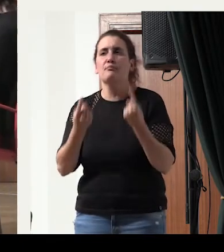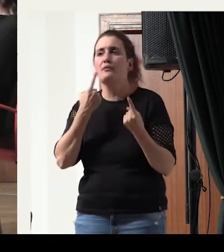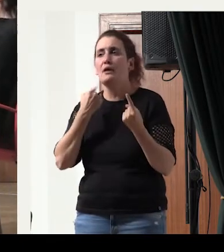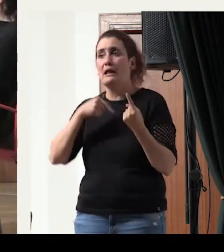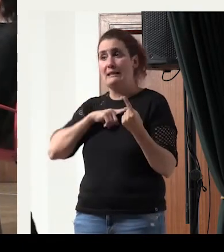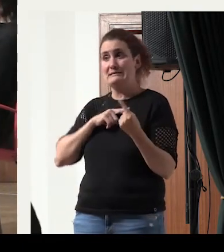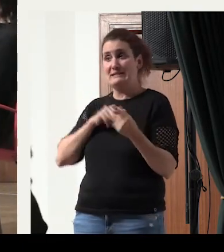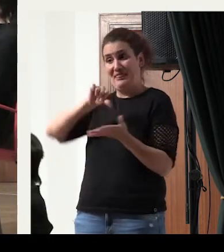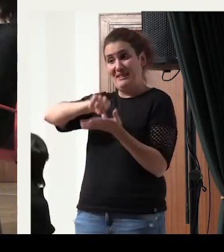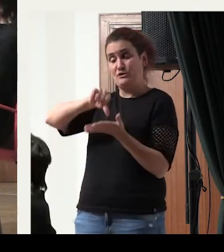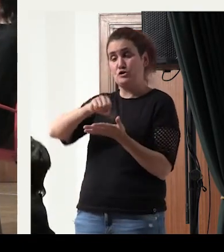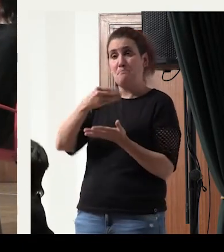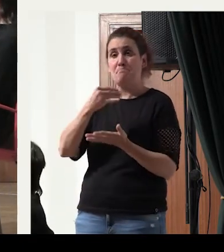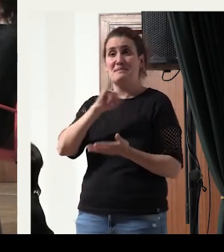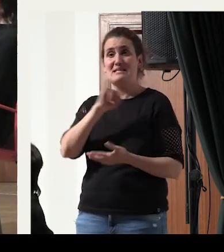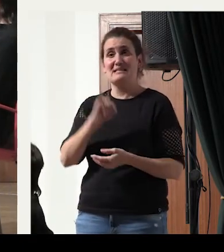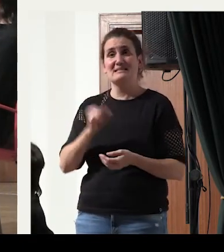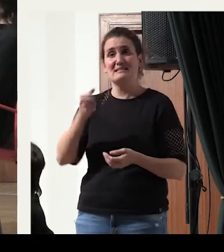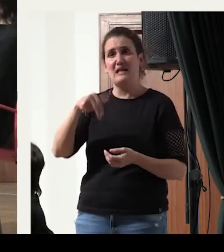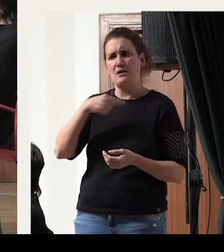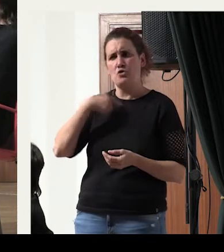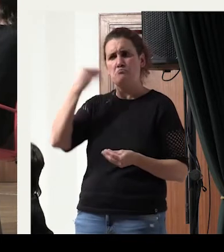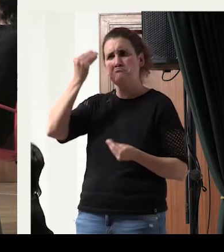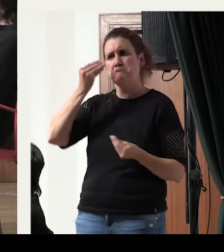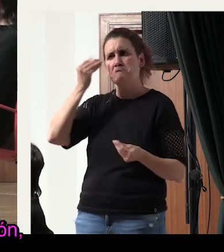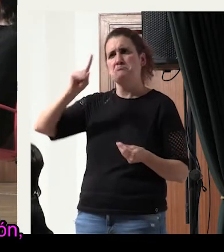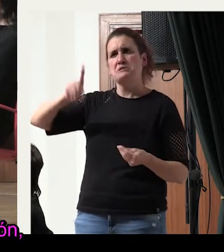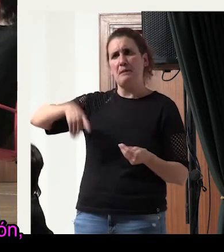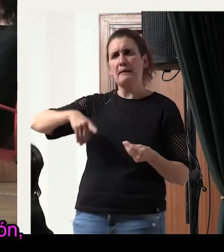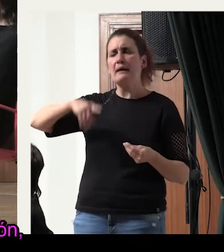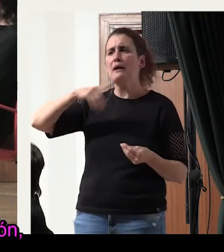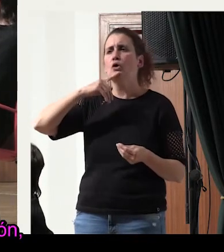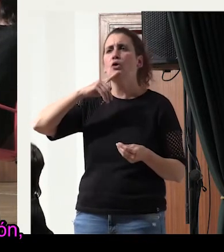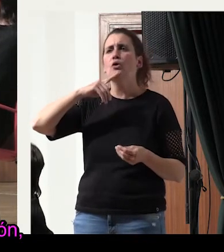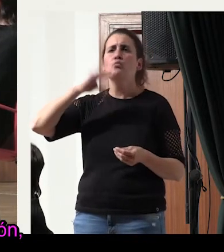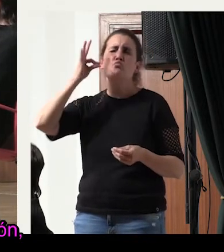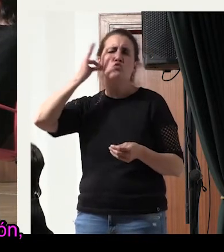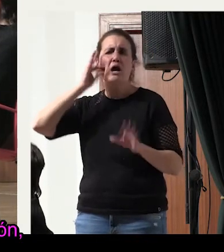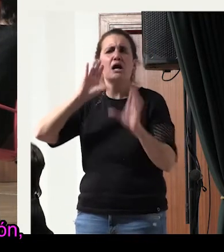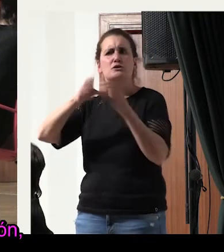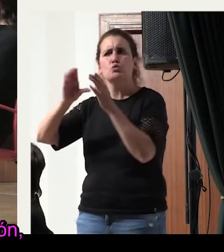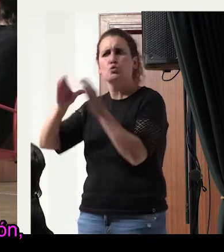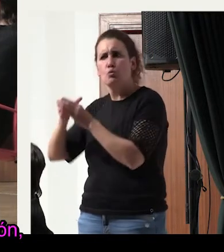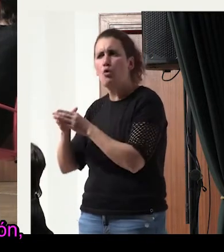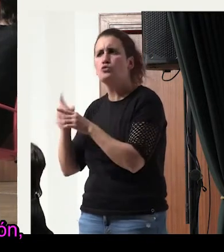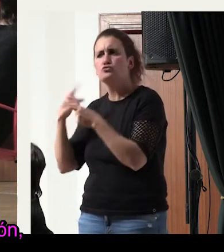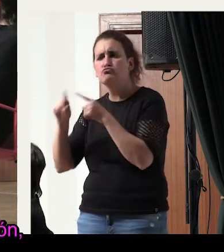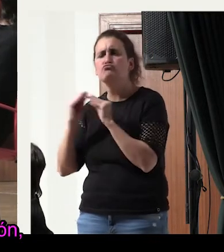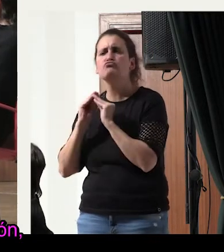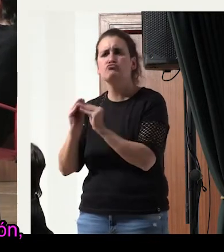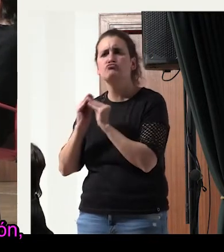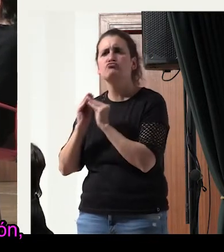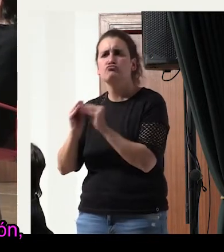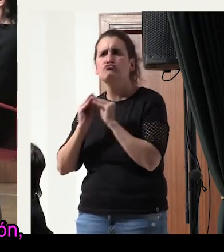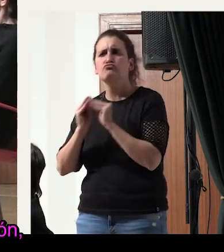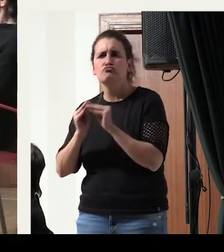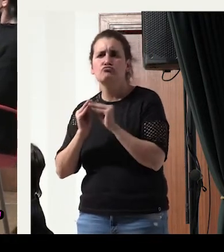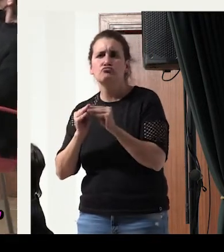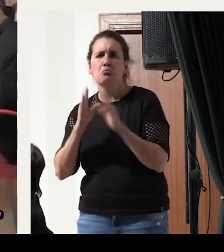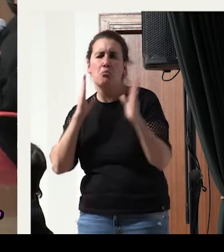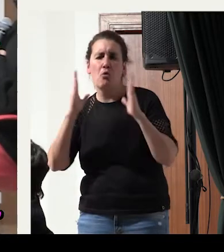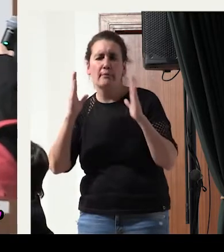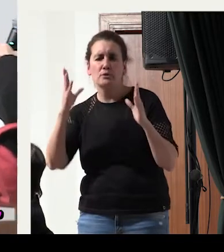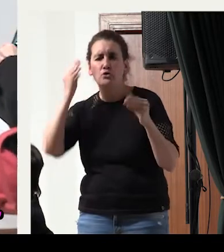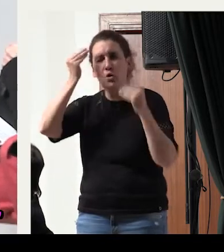yo también creo que hay grupos de mujeres que hacen cosas, que es un momento de reflexión, como